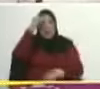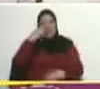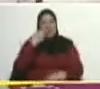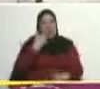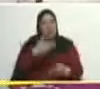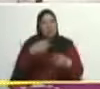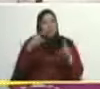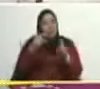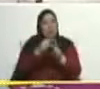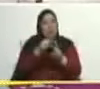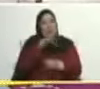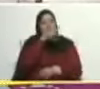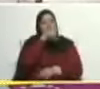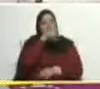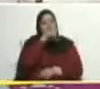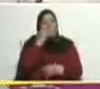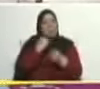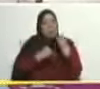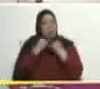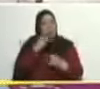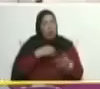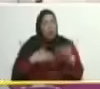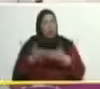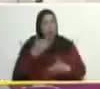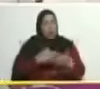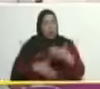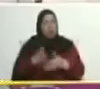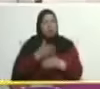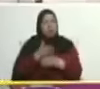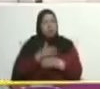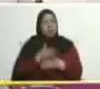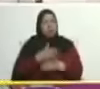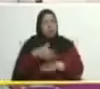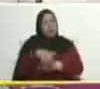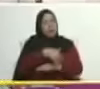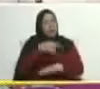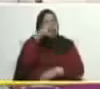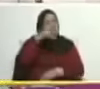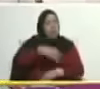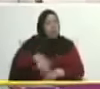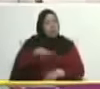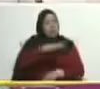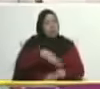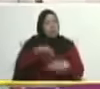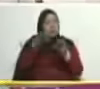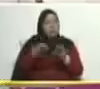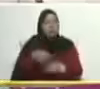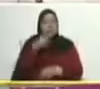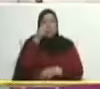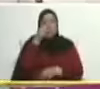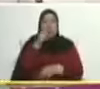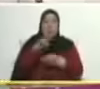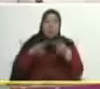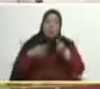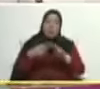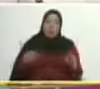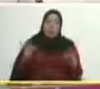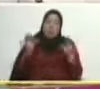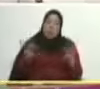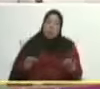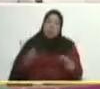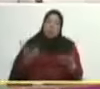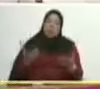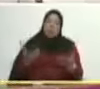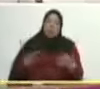Somos guerreros, luchadores, de calle, de a pie, pero también somos gente de palabra, de la diplomacia.